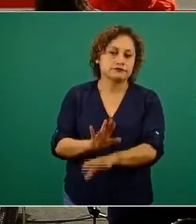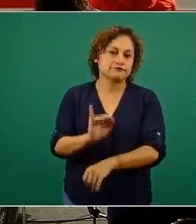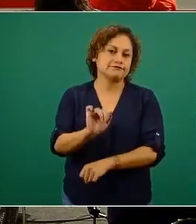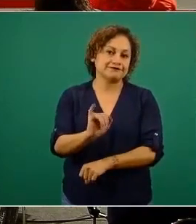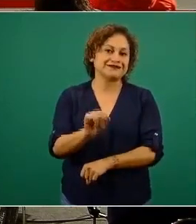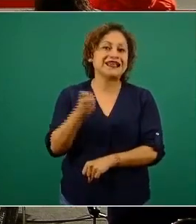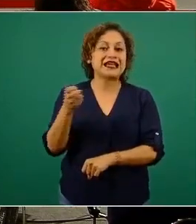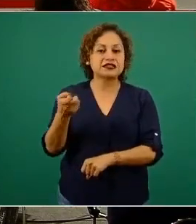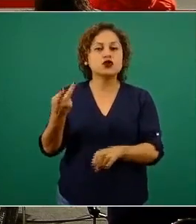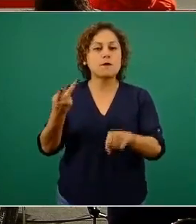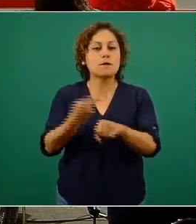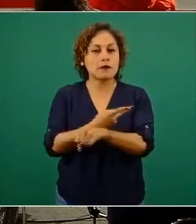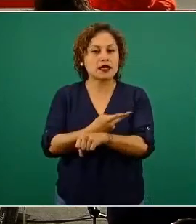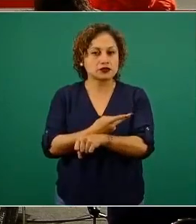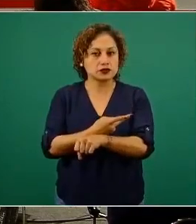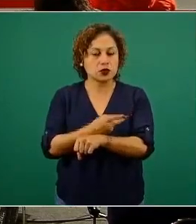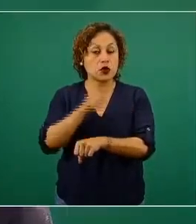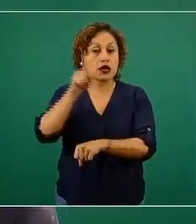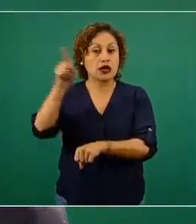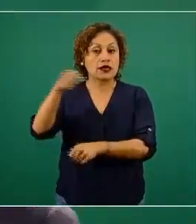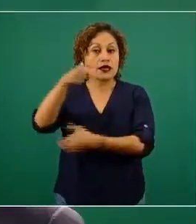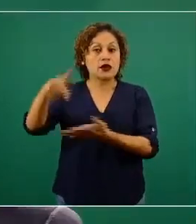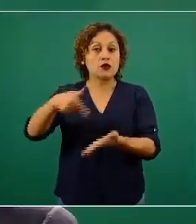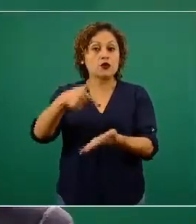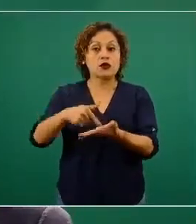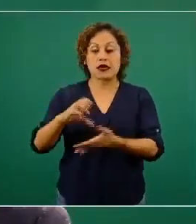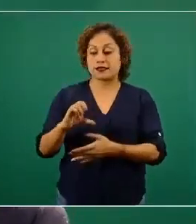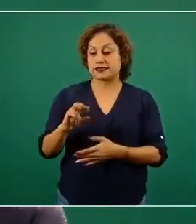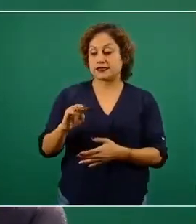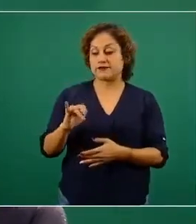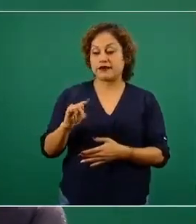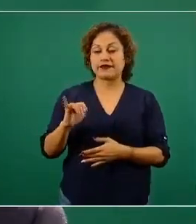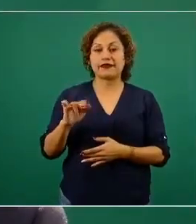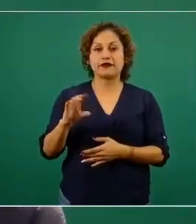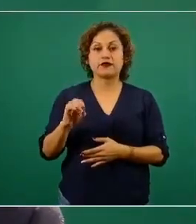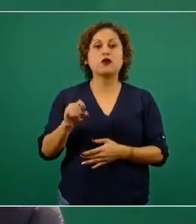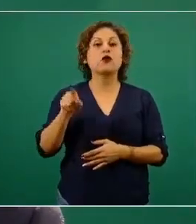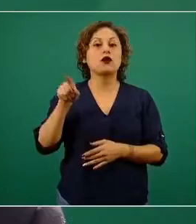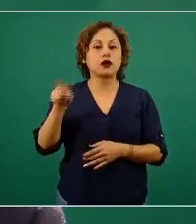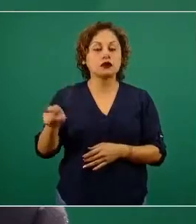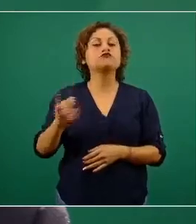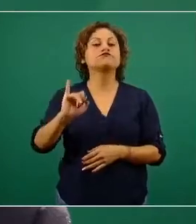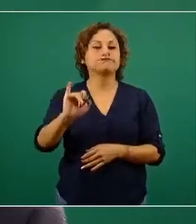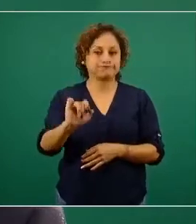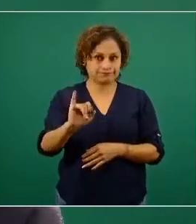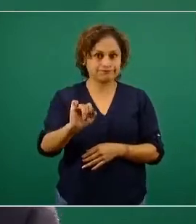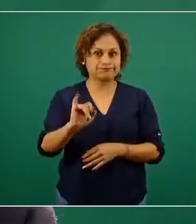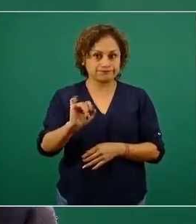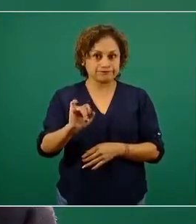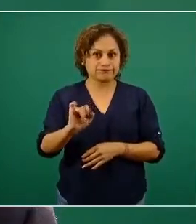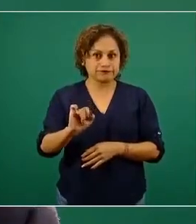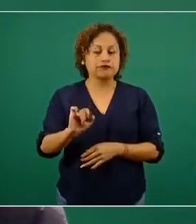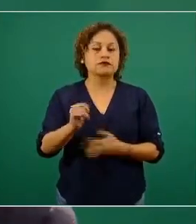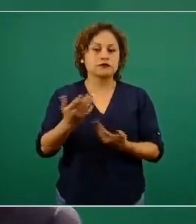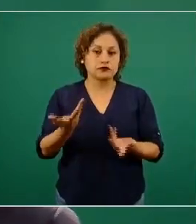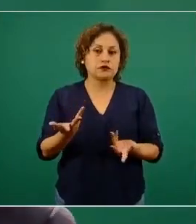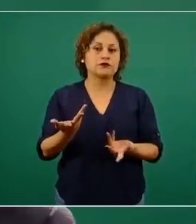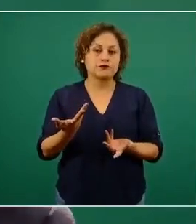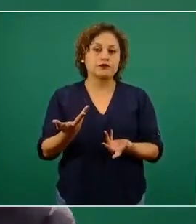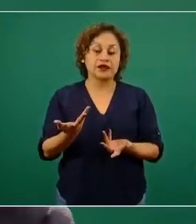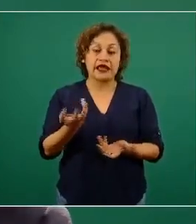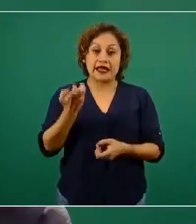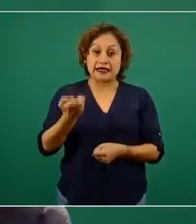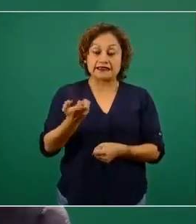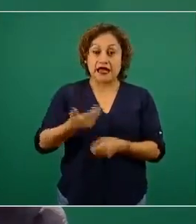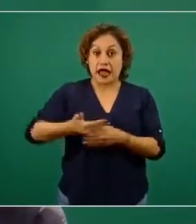año, justamente en la estación Chivatito, y entra en funcionamiento la previsión del respaldo. Esta es una